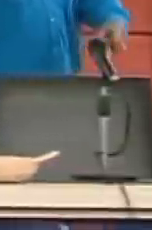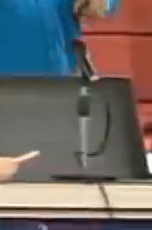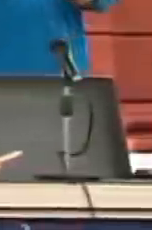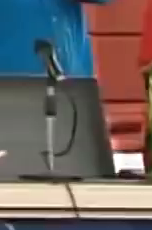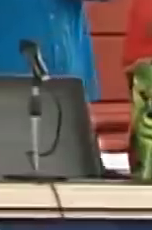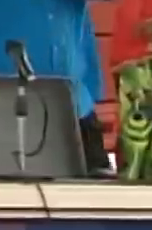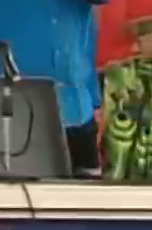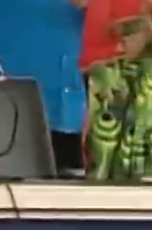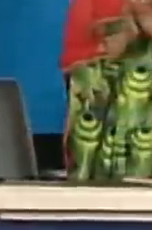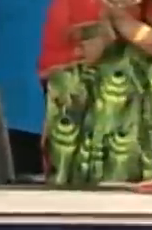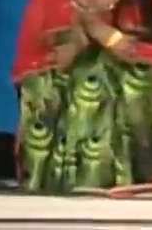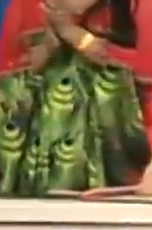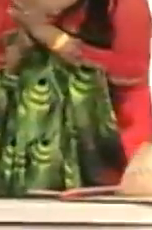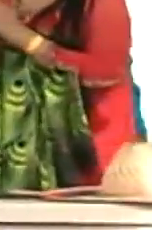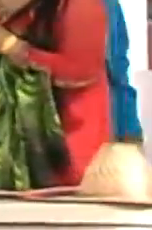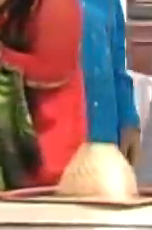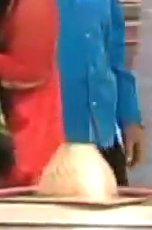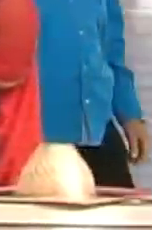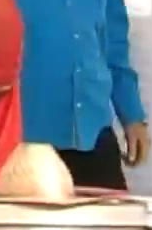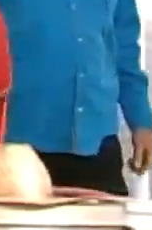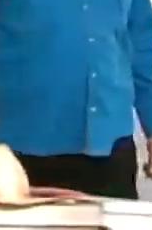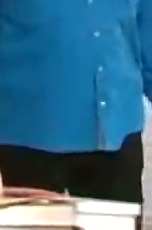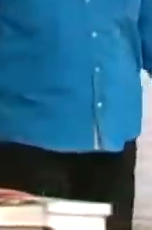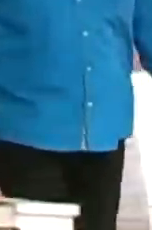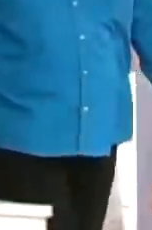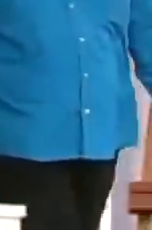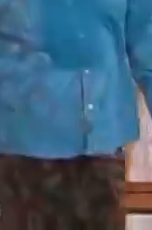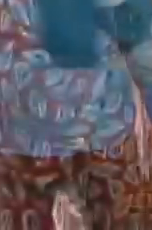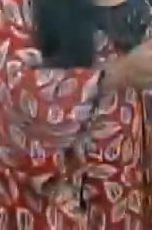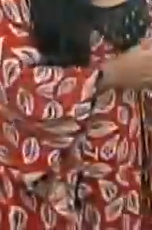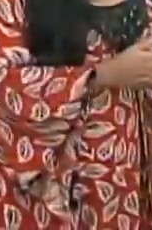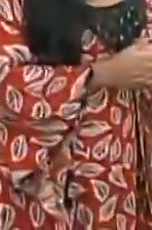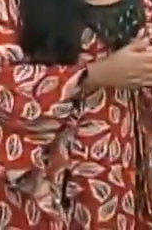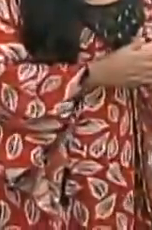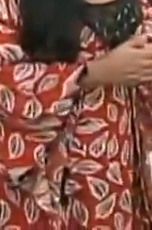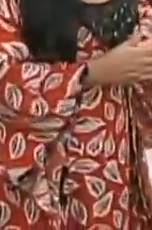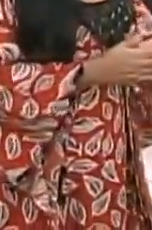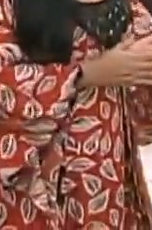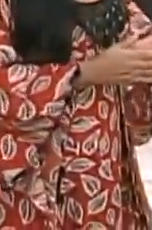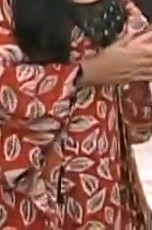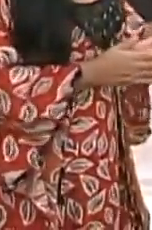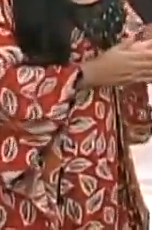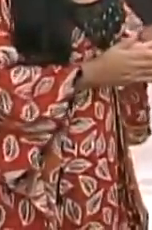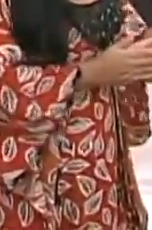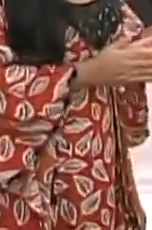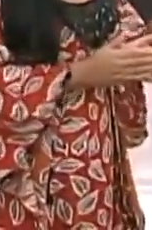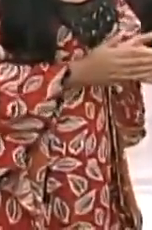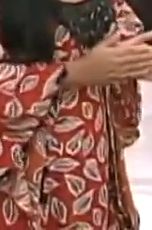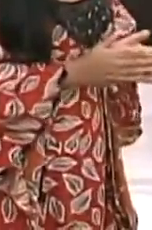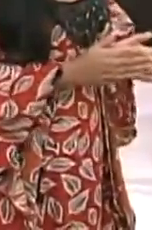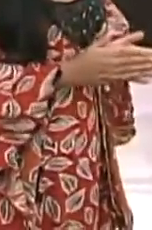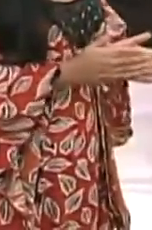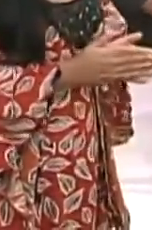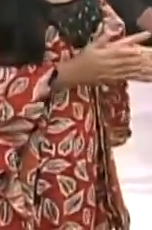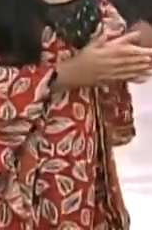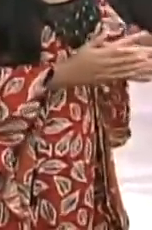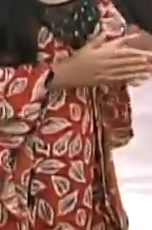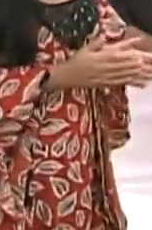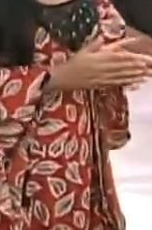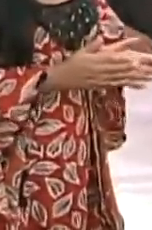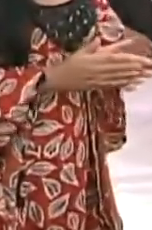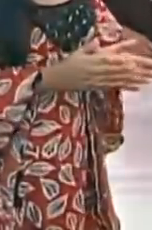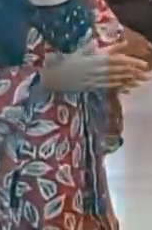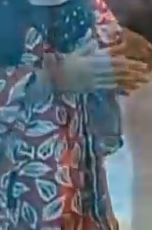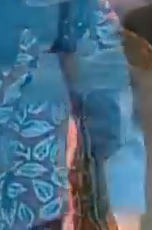Miraflores y es recibido por el presidente constitucional de la República Bolivariana de Venezuela, Nicolás Maduro, y la primera combatiente y diputada de la